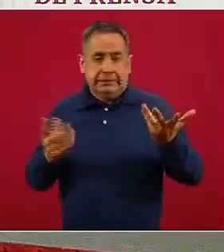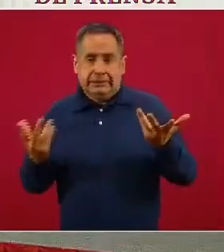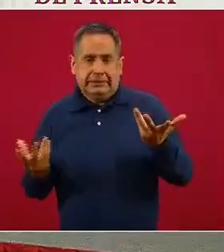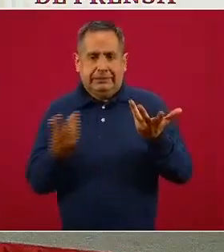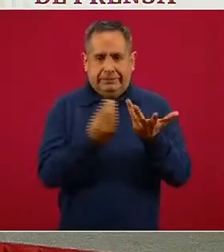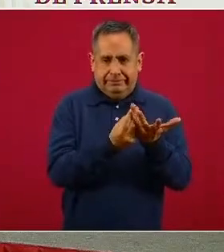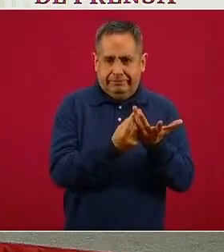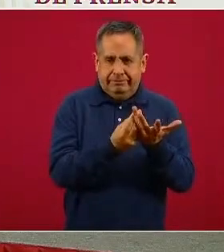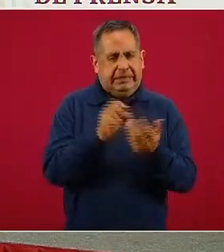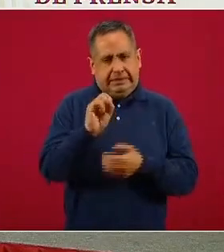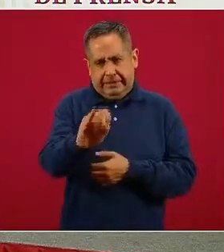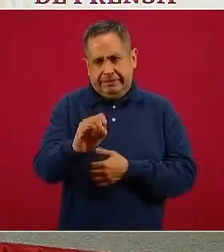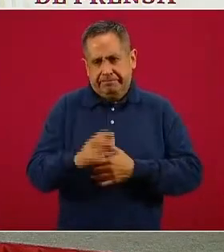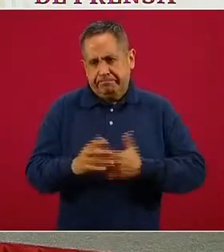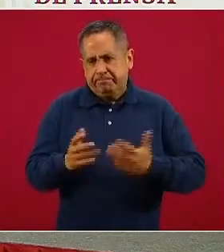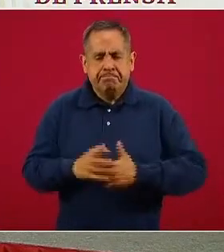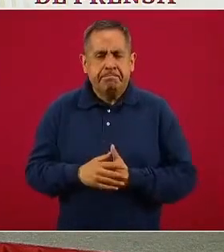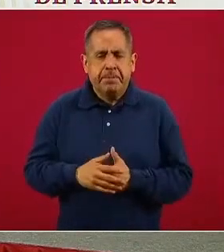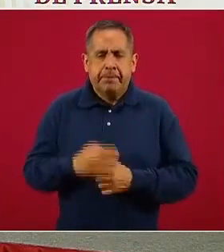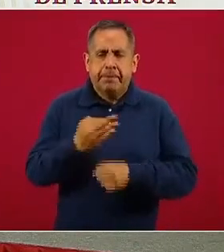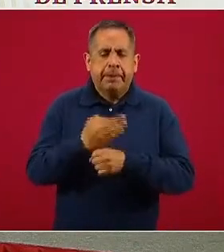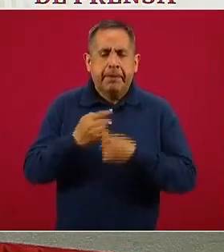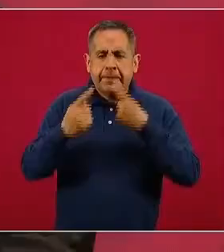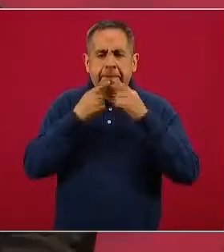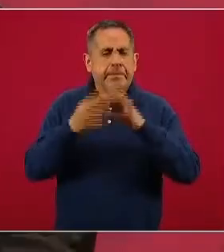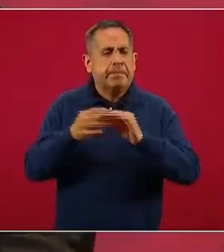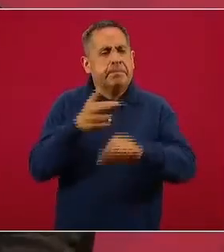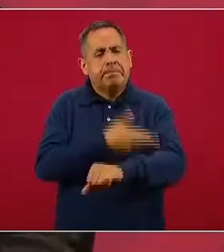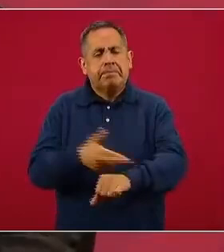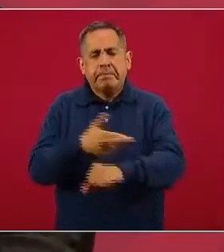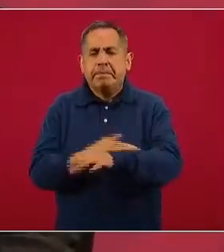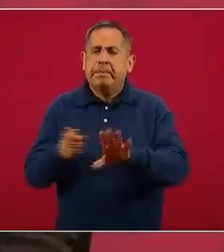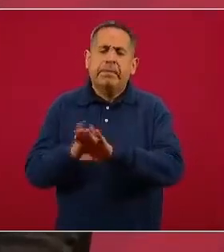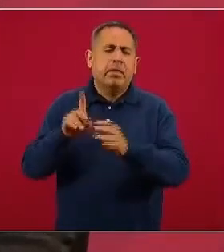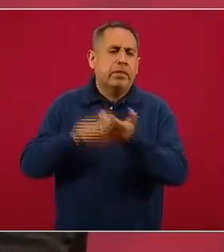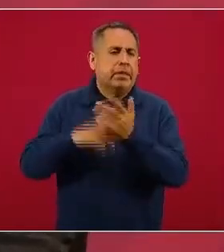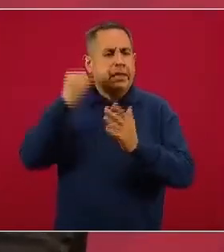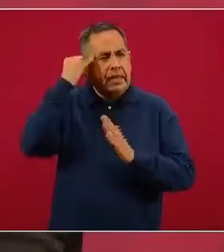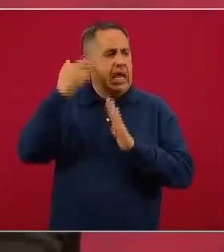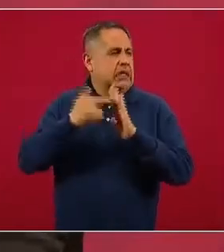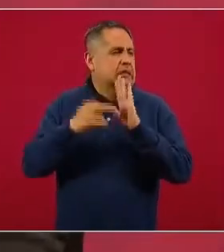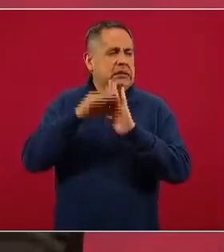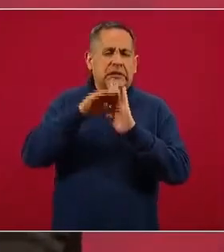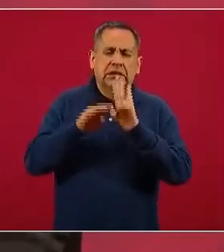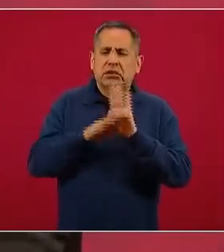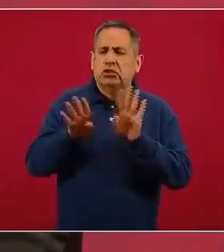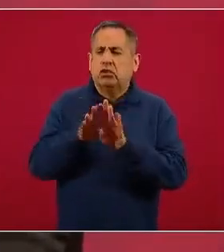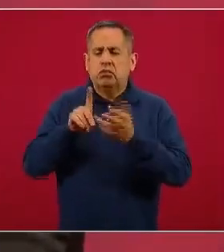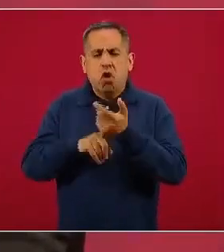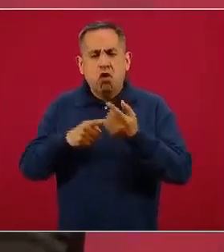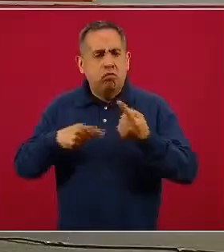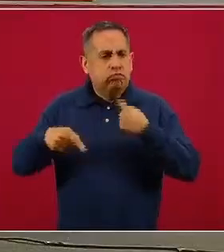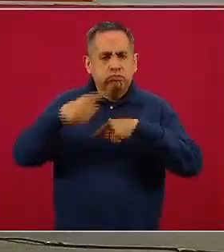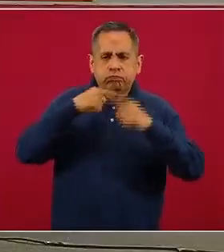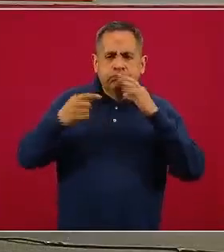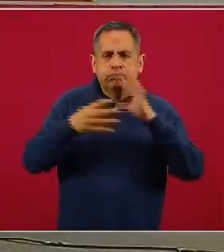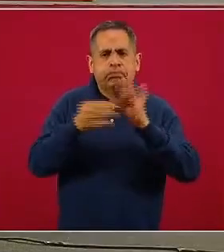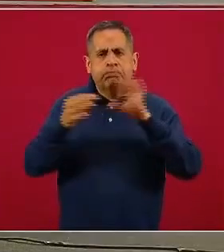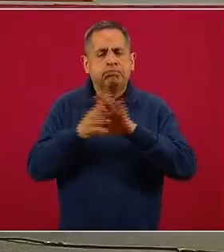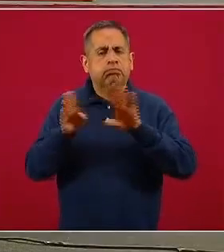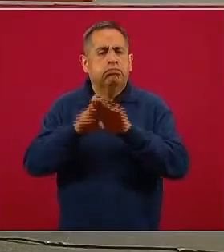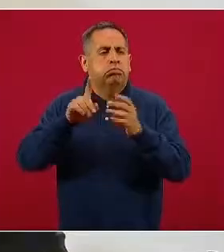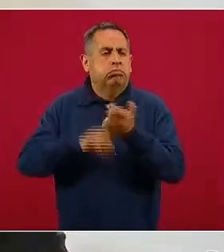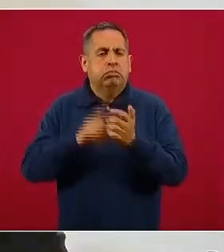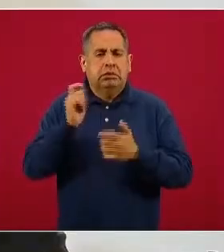y estamos ahora estableciendo una serie de parámetros y algoritmos que también se publicaron para este tipo